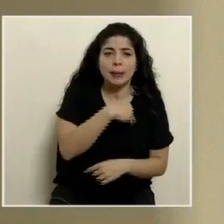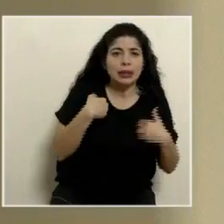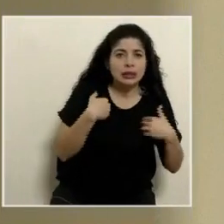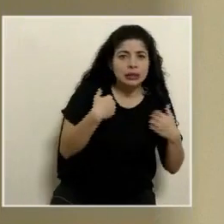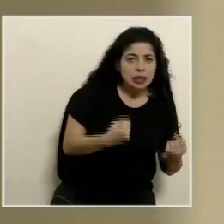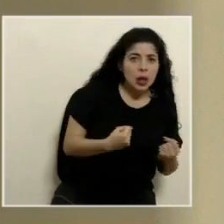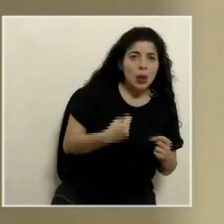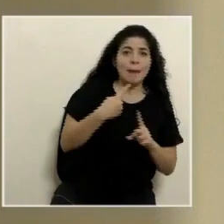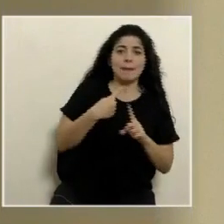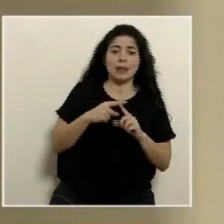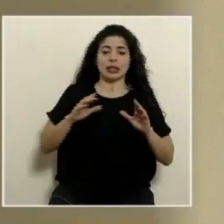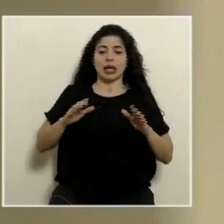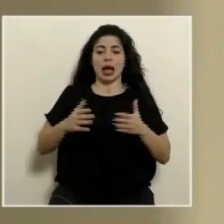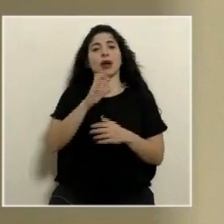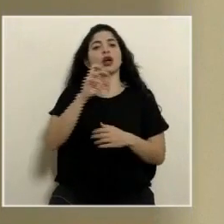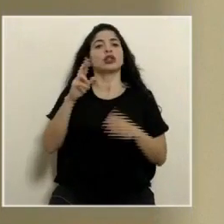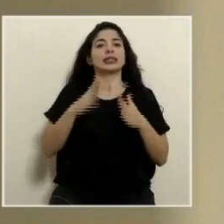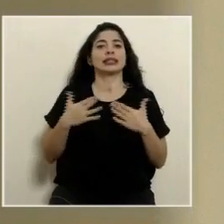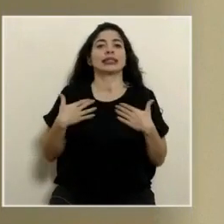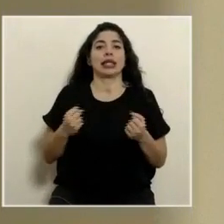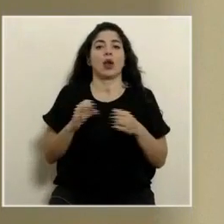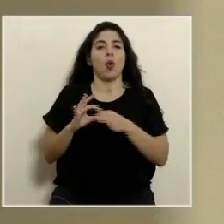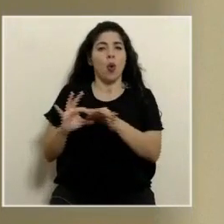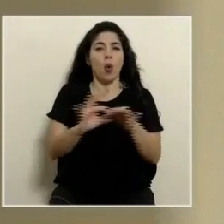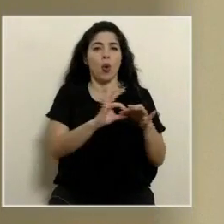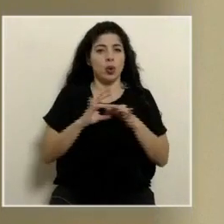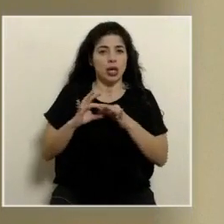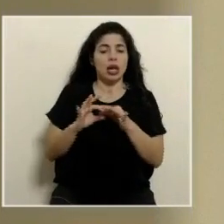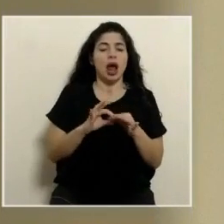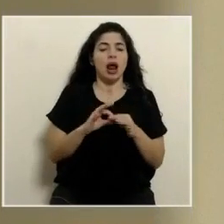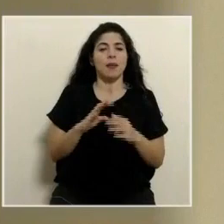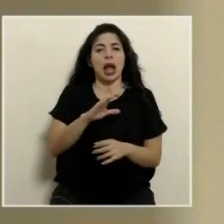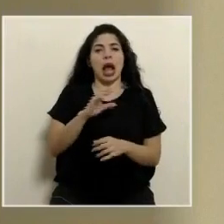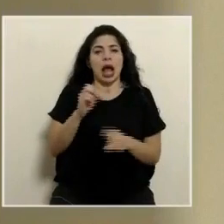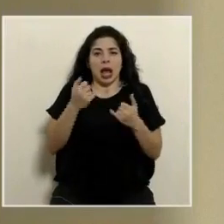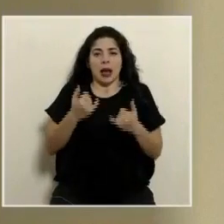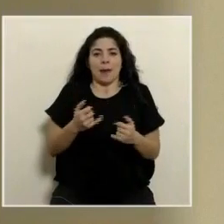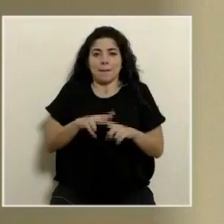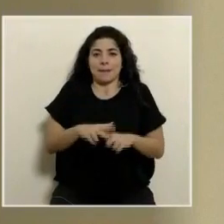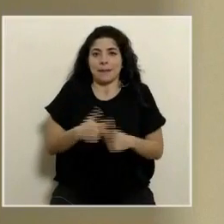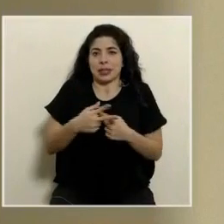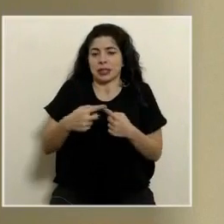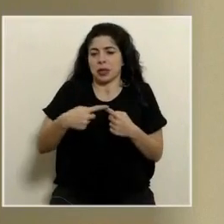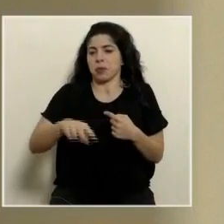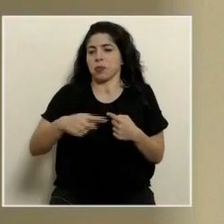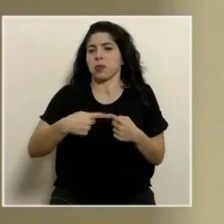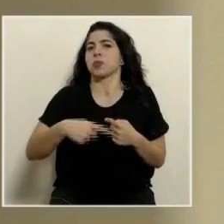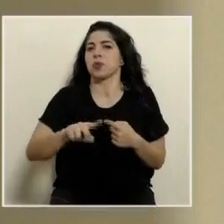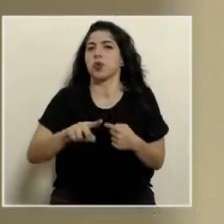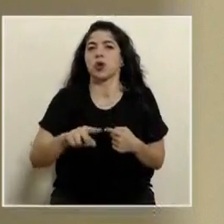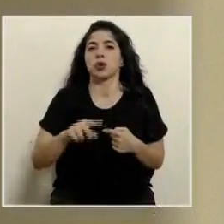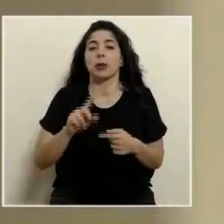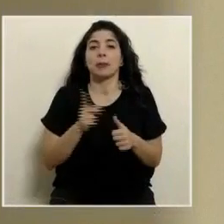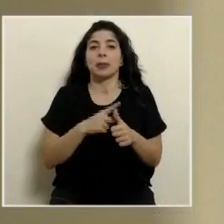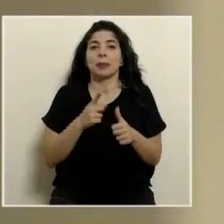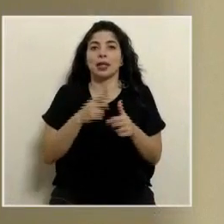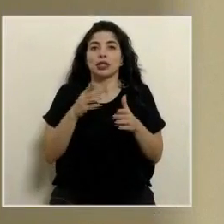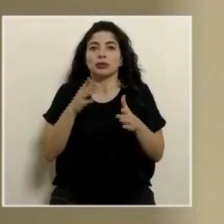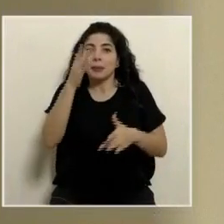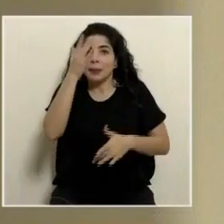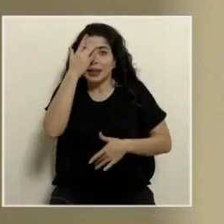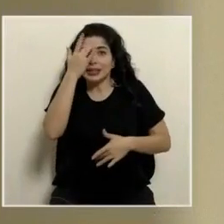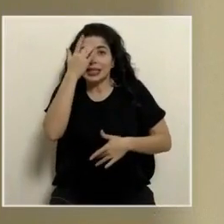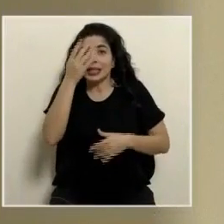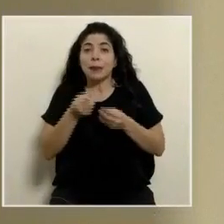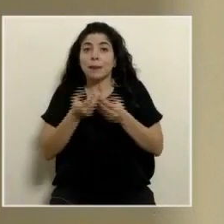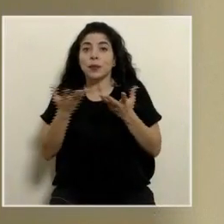Salud y la Cámara Costarricense de la Salud, la Caja va a iniciar en los próximos días el traslado de los primeros pacientes del sistema